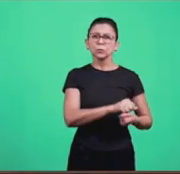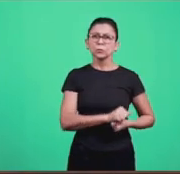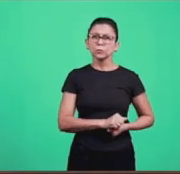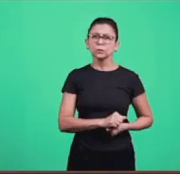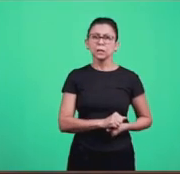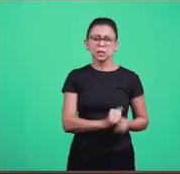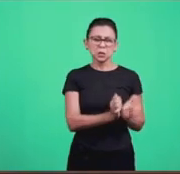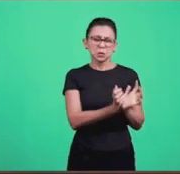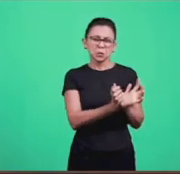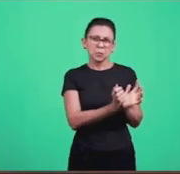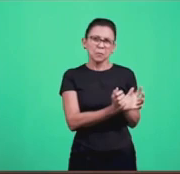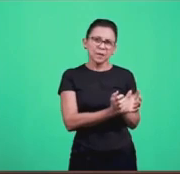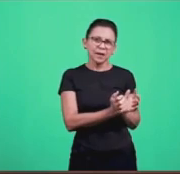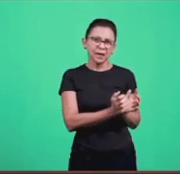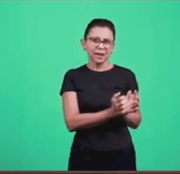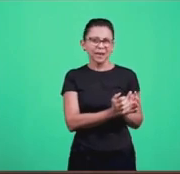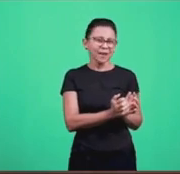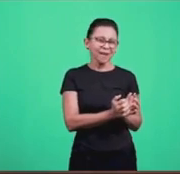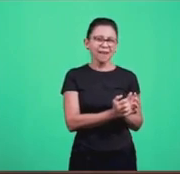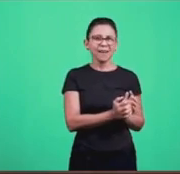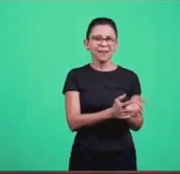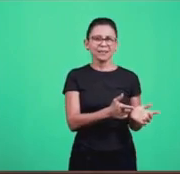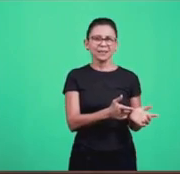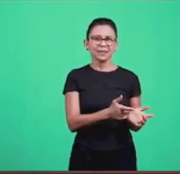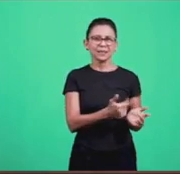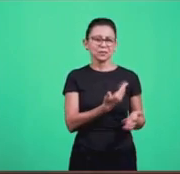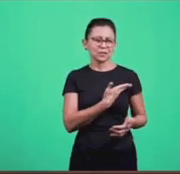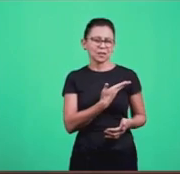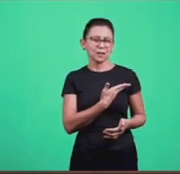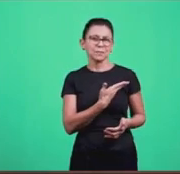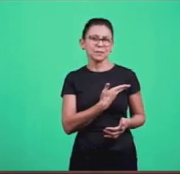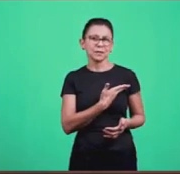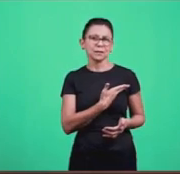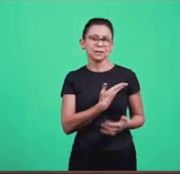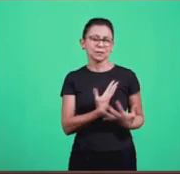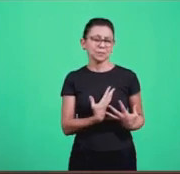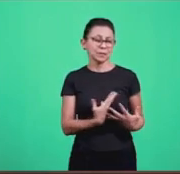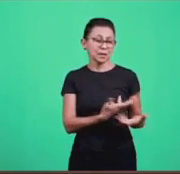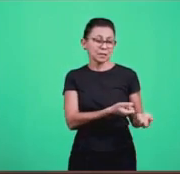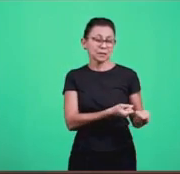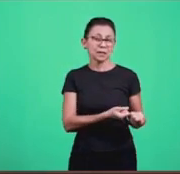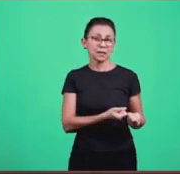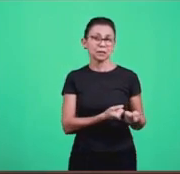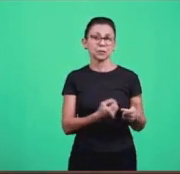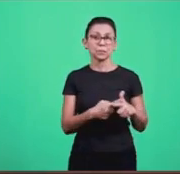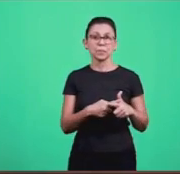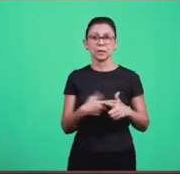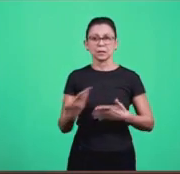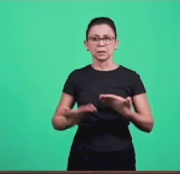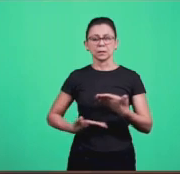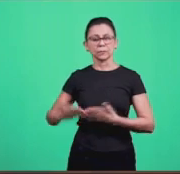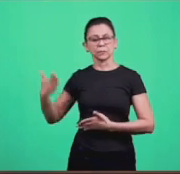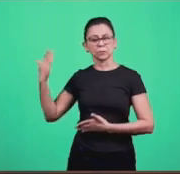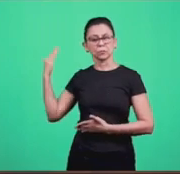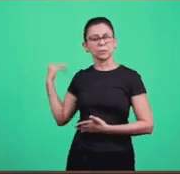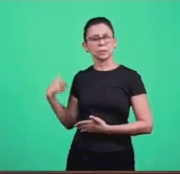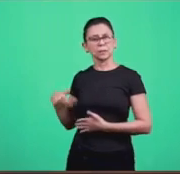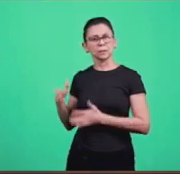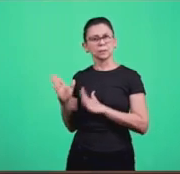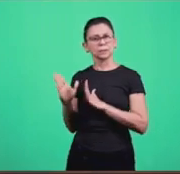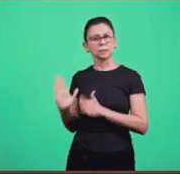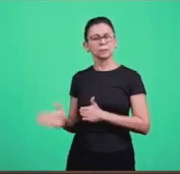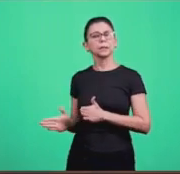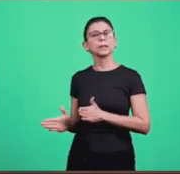el mundo para quedar bien con sus grupos, ser aceptados en sus grupos. Pero los siervos